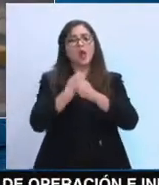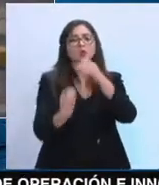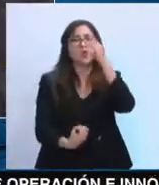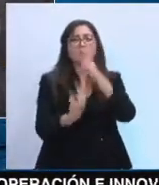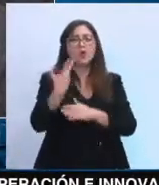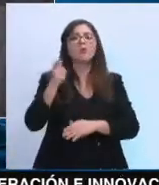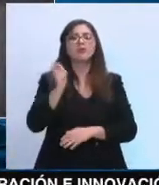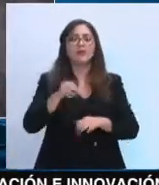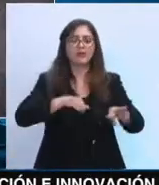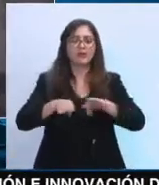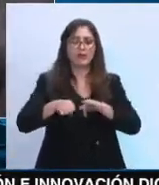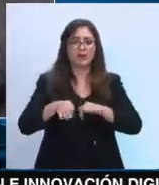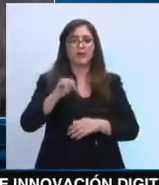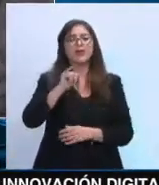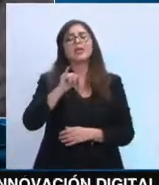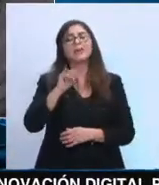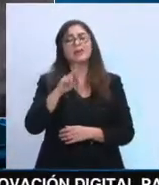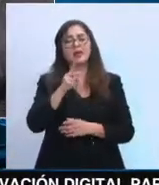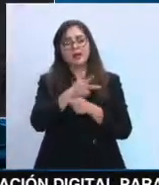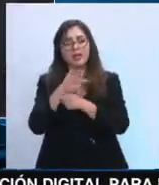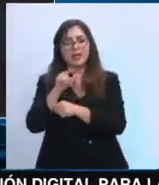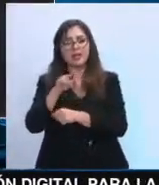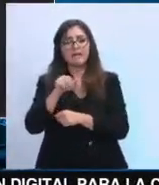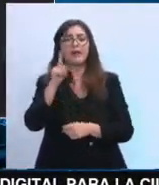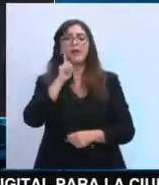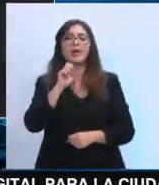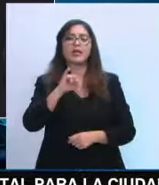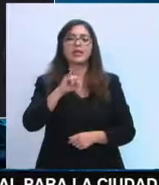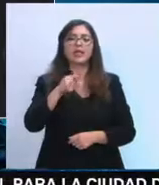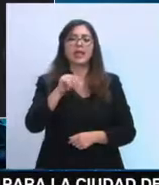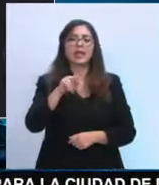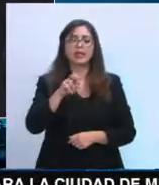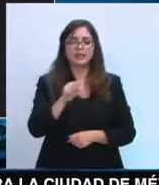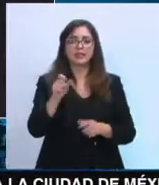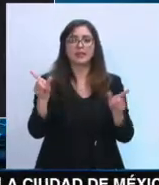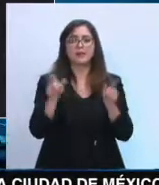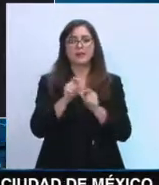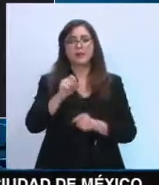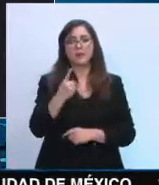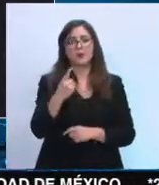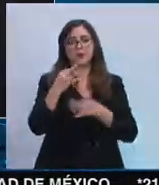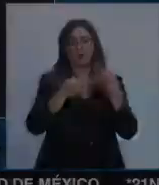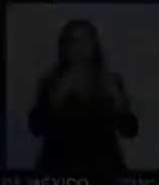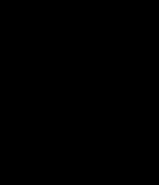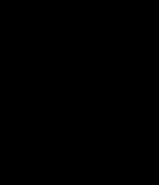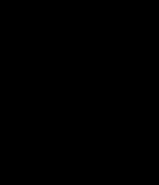de trabajo. Con imágenes de Liber Rodríguez, Iraís Morquecho, 21 Noticias.